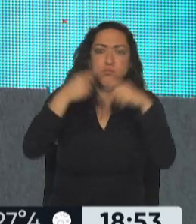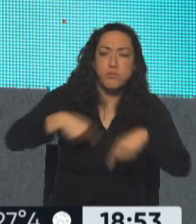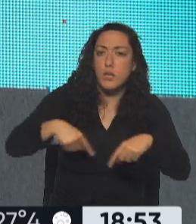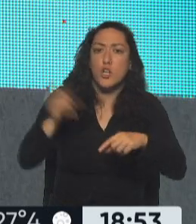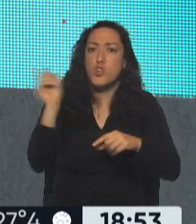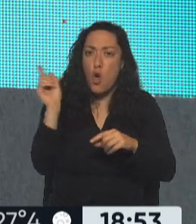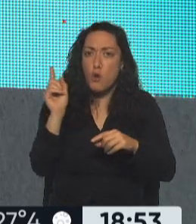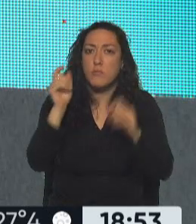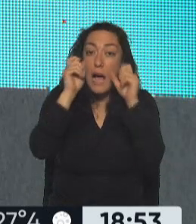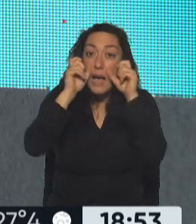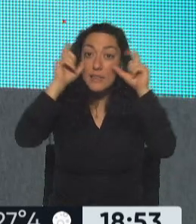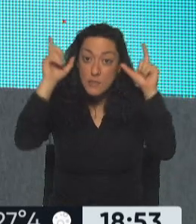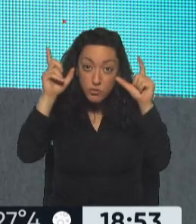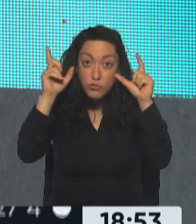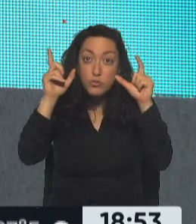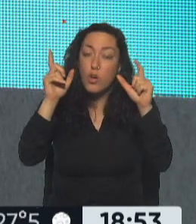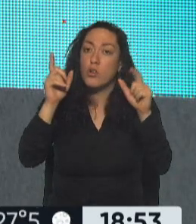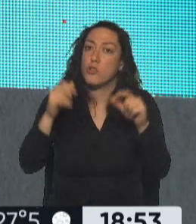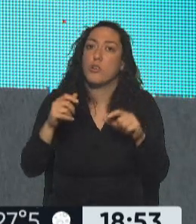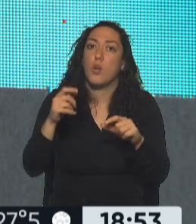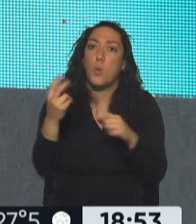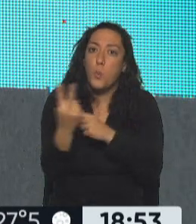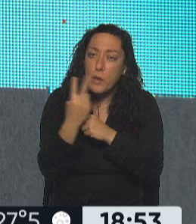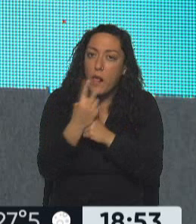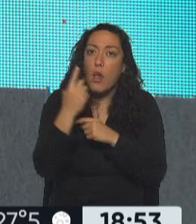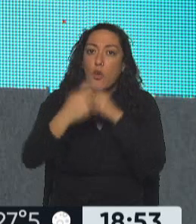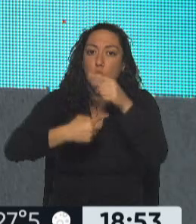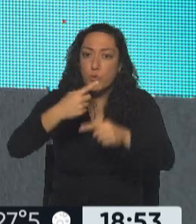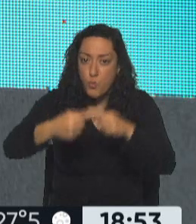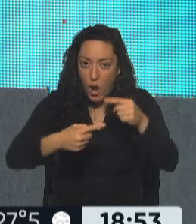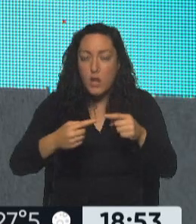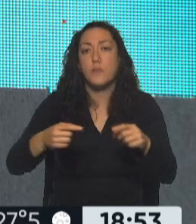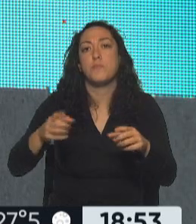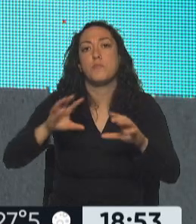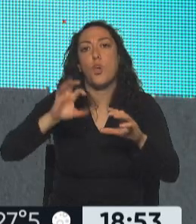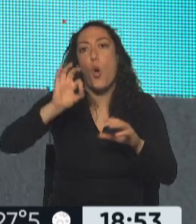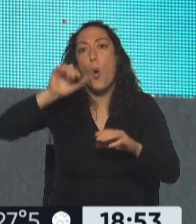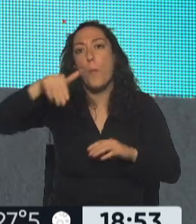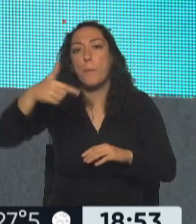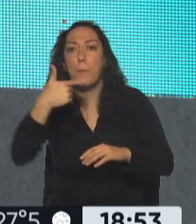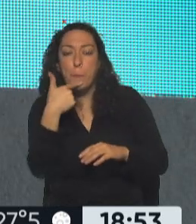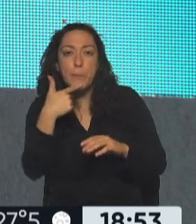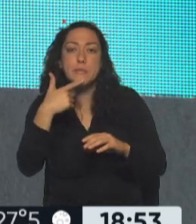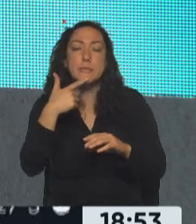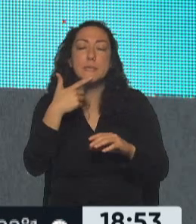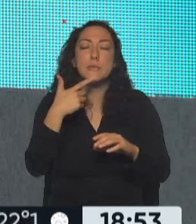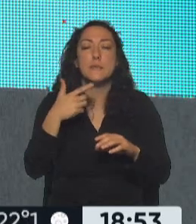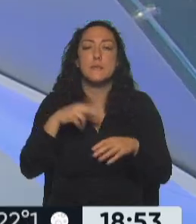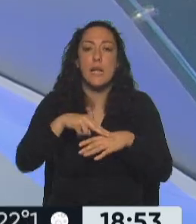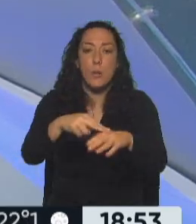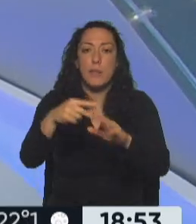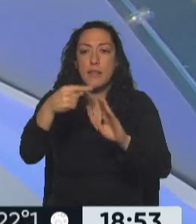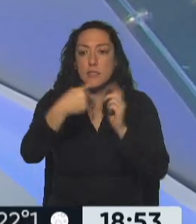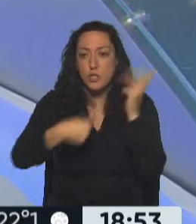tomar foco, prestar atención, seguir con los cuidados, según la recomendación también del organismo internacional. A propósito de este tema, vamos a hablar